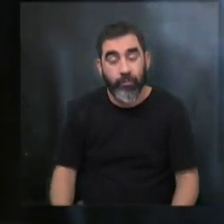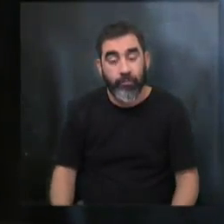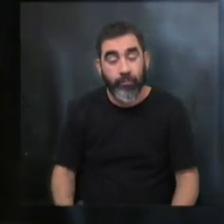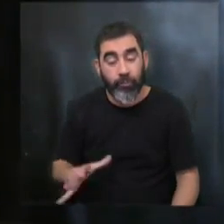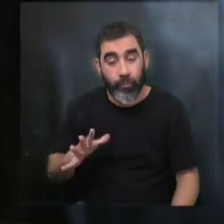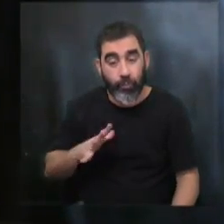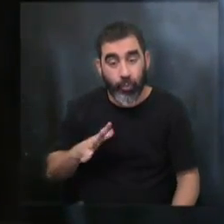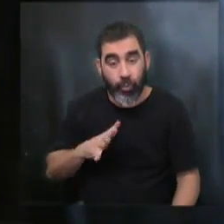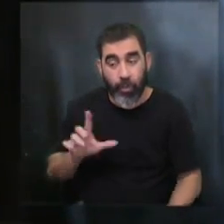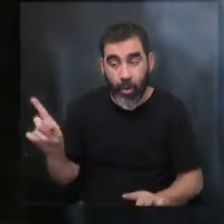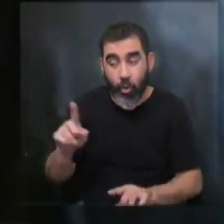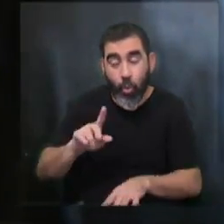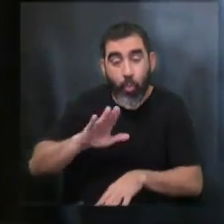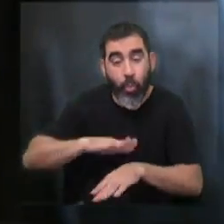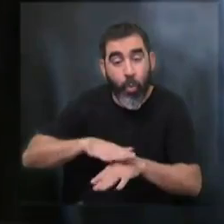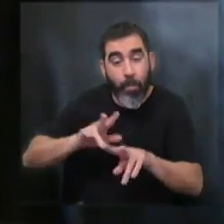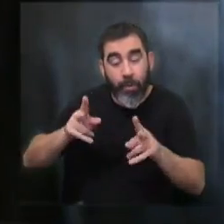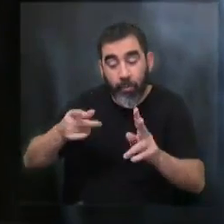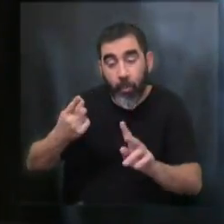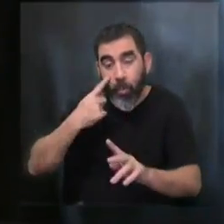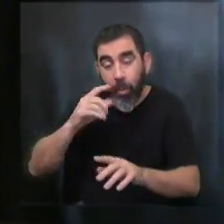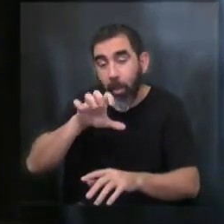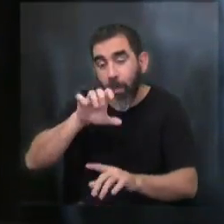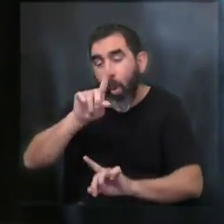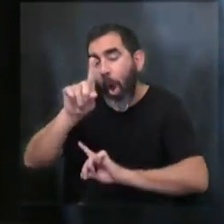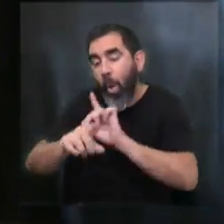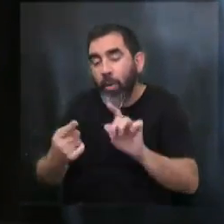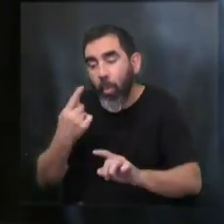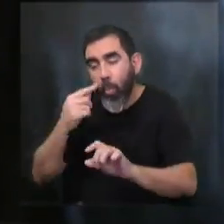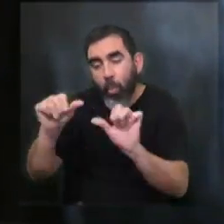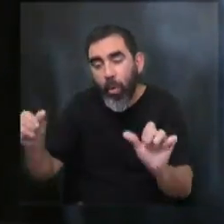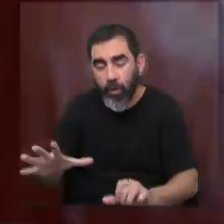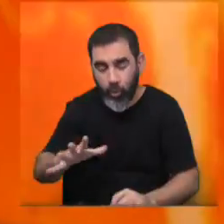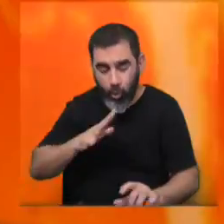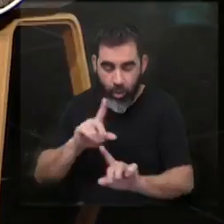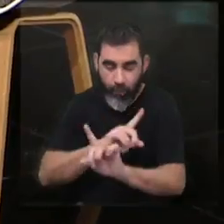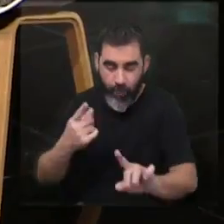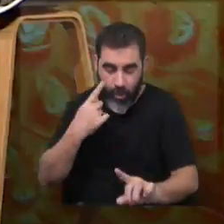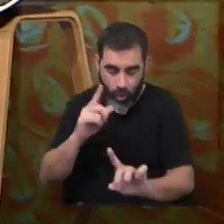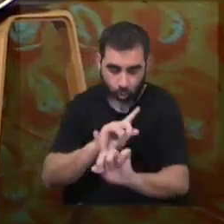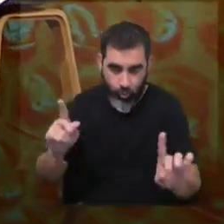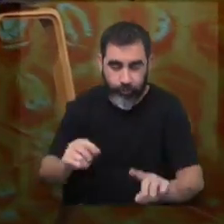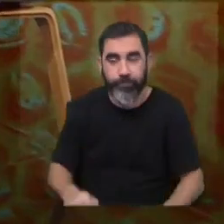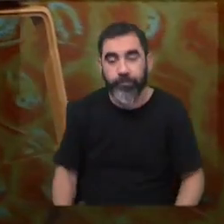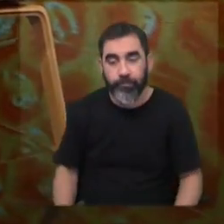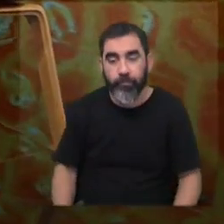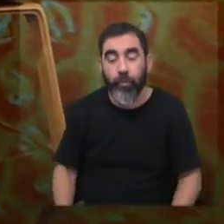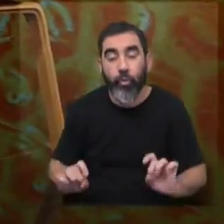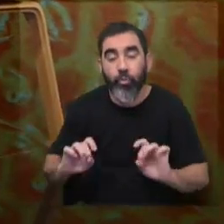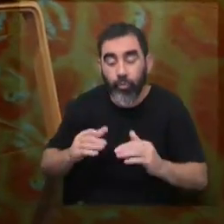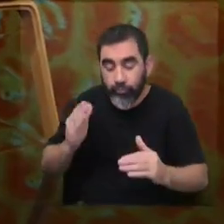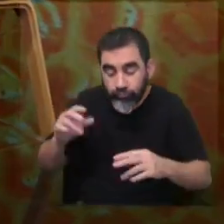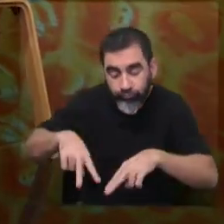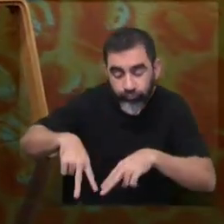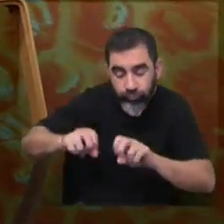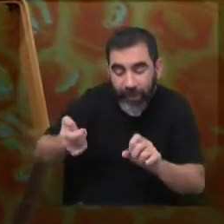ha llegado a la etapa de ensayar en perros, o alguna prueba ya se ha hecho. No, todavía no. Okay. Estamos en fase de desarrollo de producto, ya lo